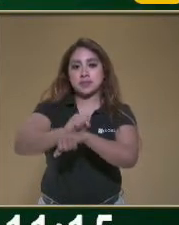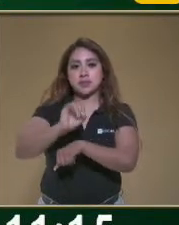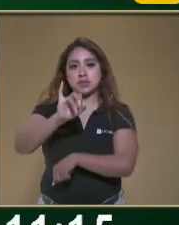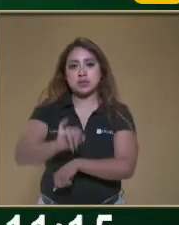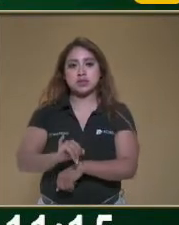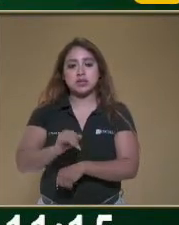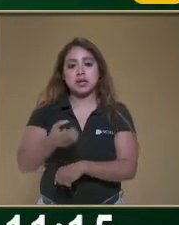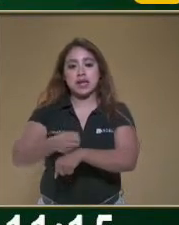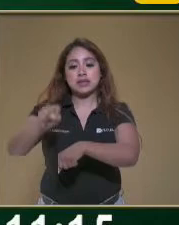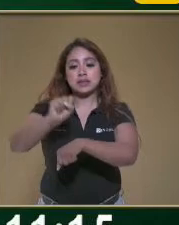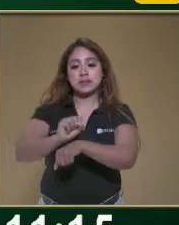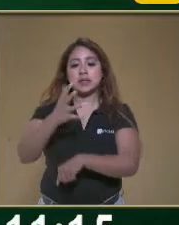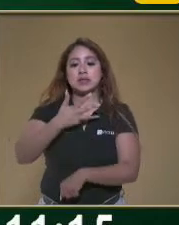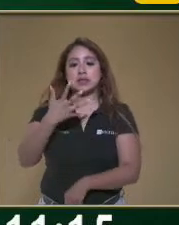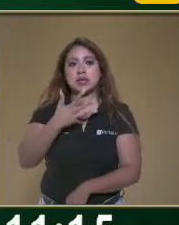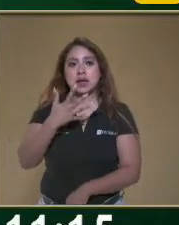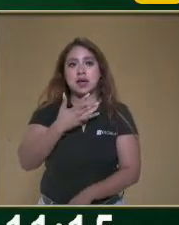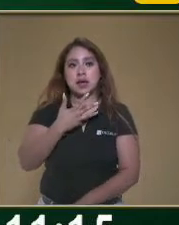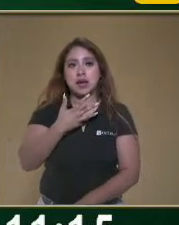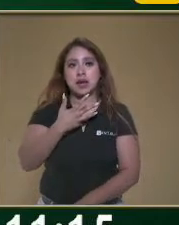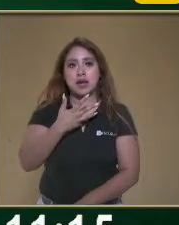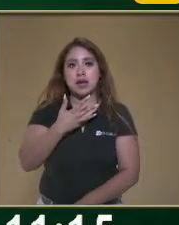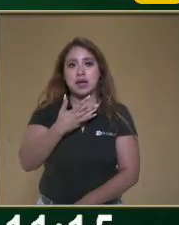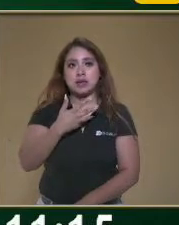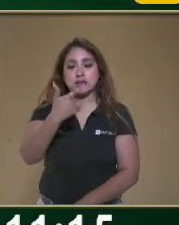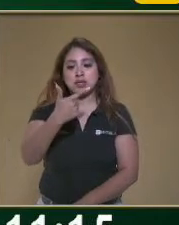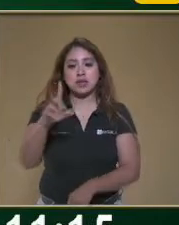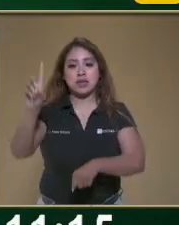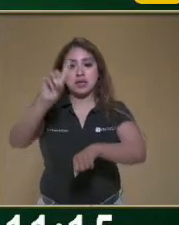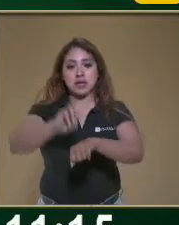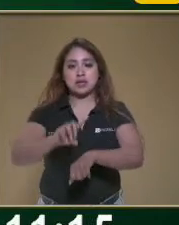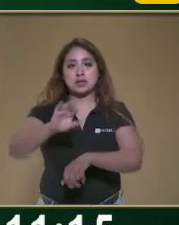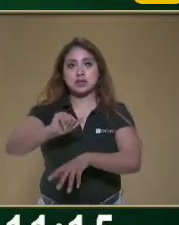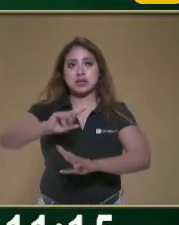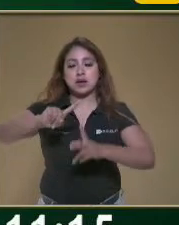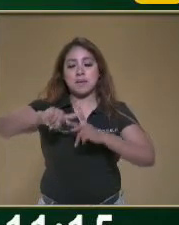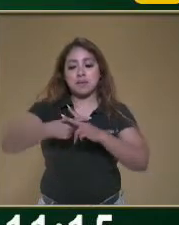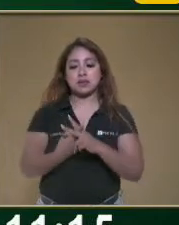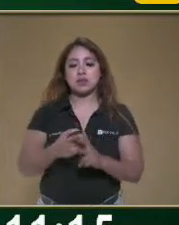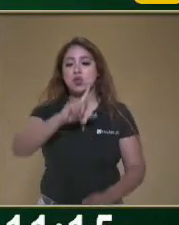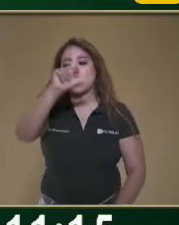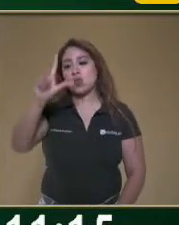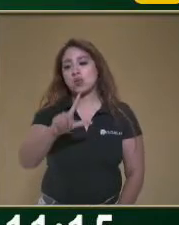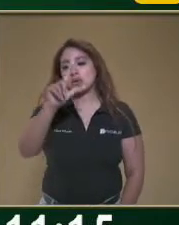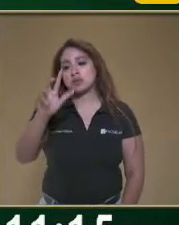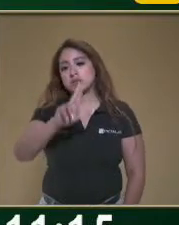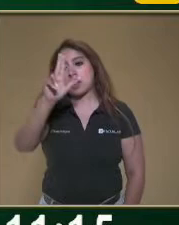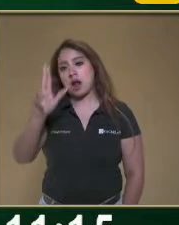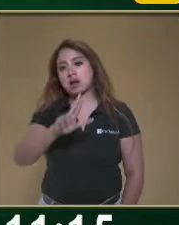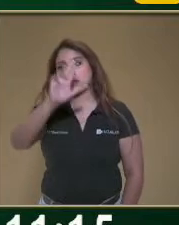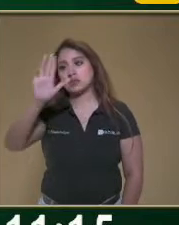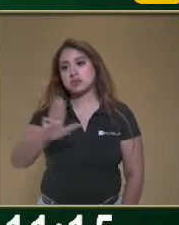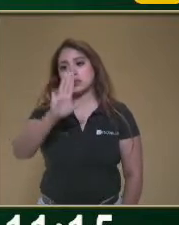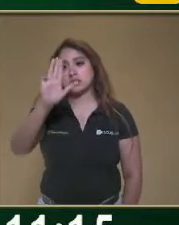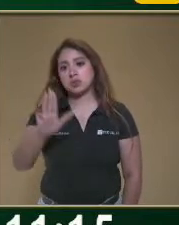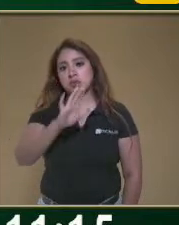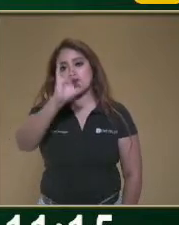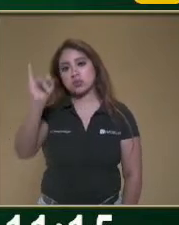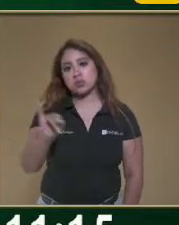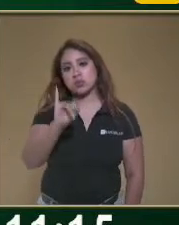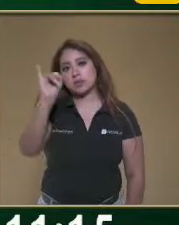La semana tiene 7 días y empezamos lunes, martes,